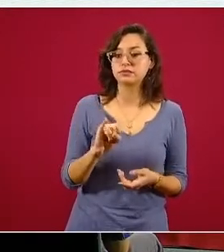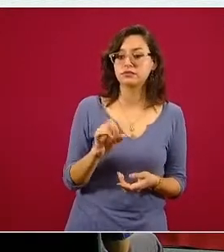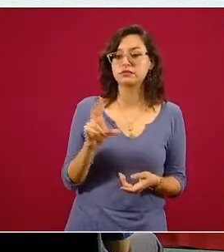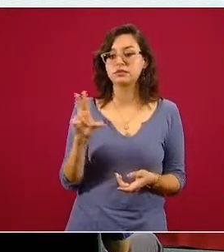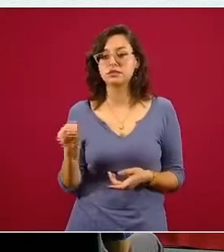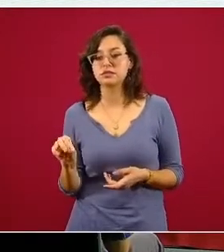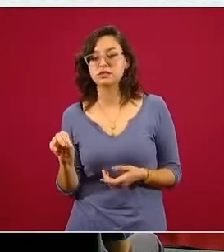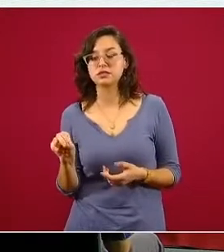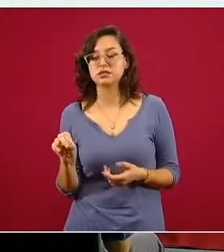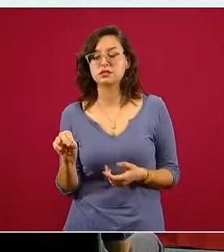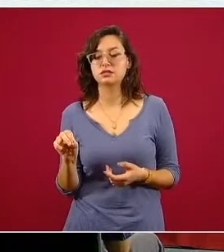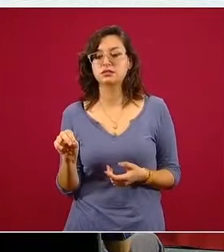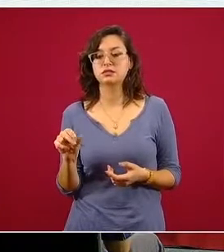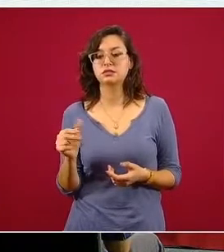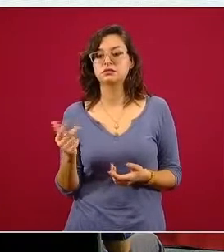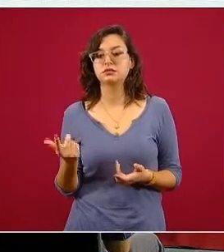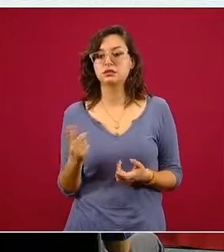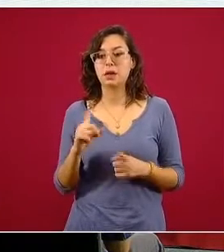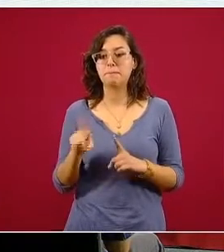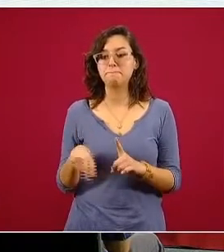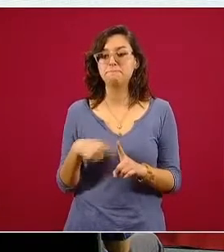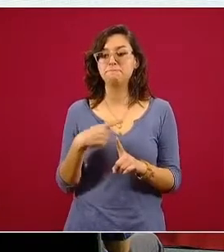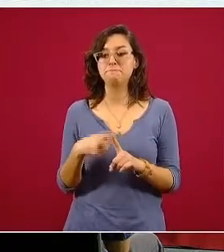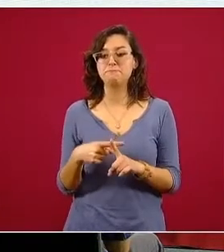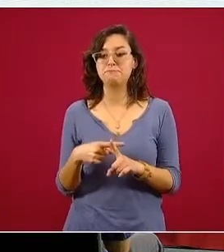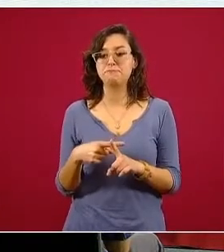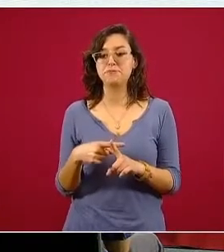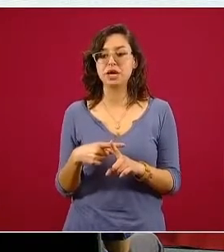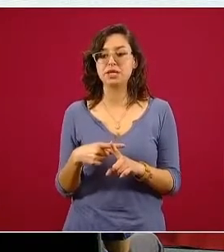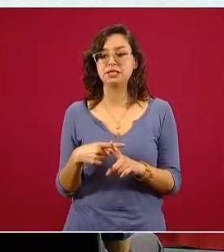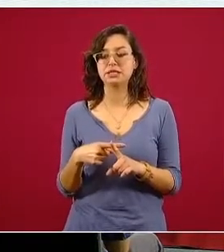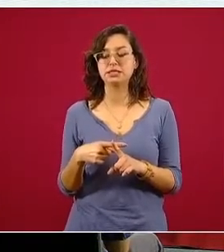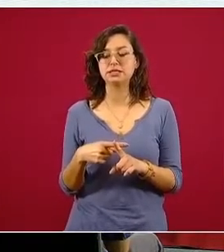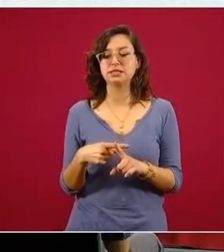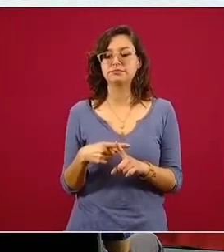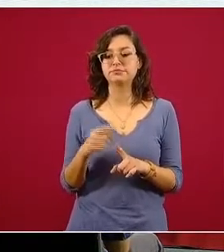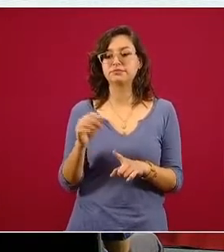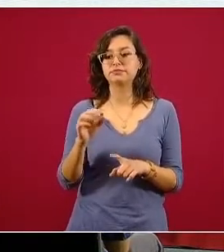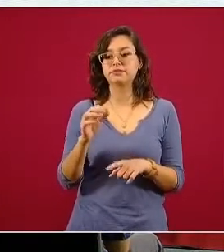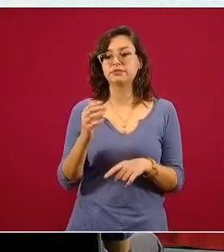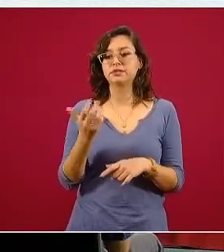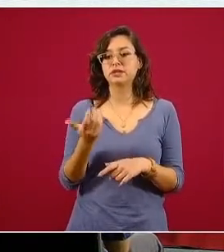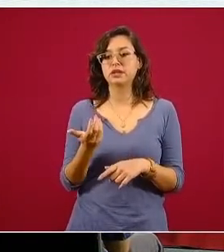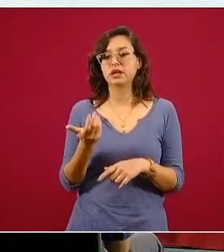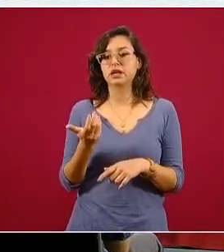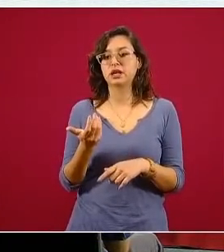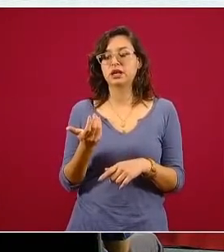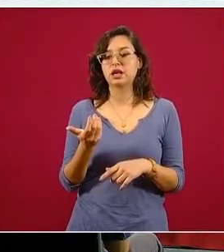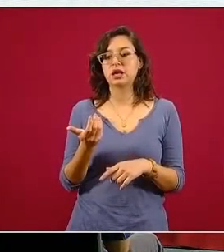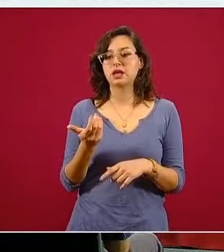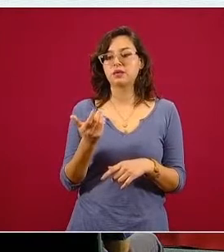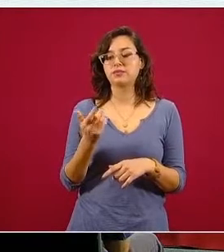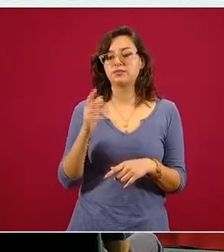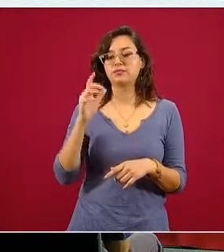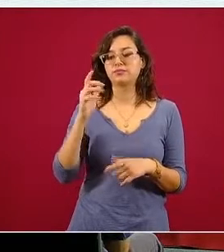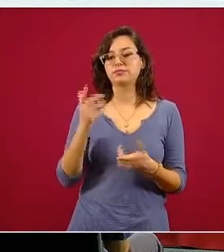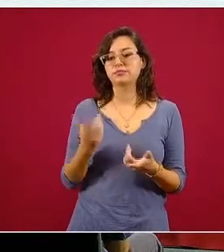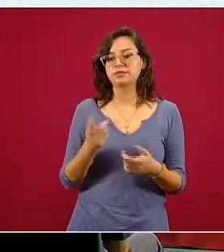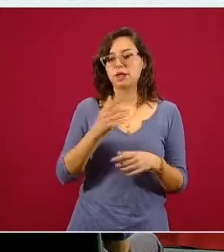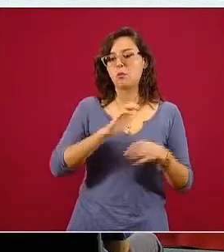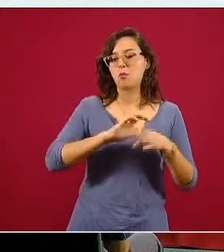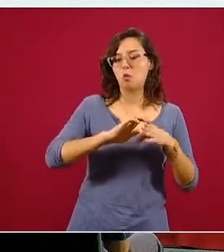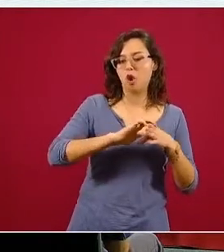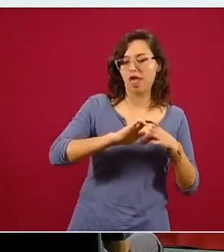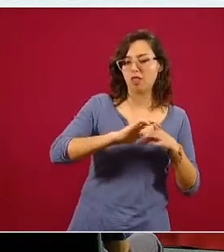positivo de laboratorio, sumarles la proporción de las barras naranjas de color claro que por